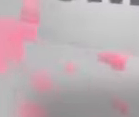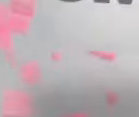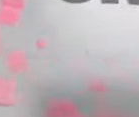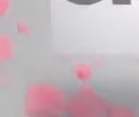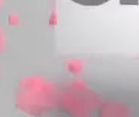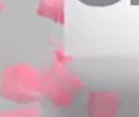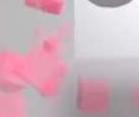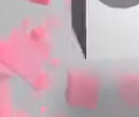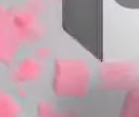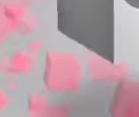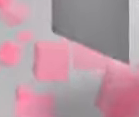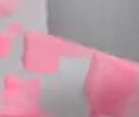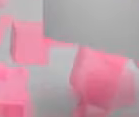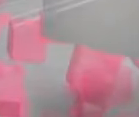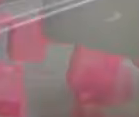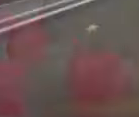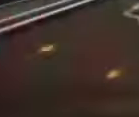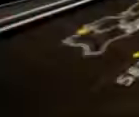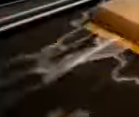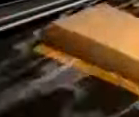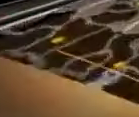Continúa con nosotros.